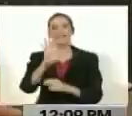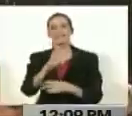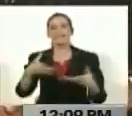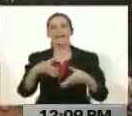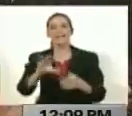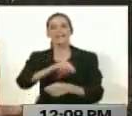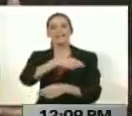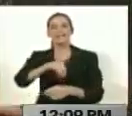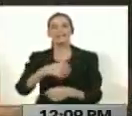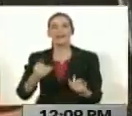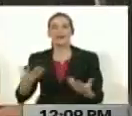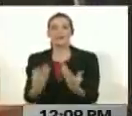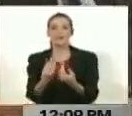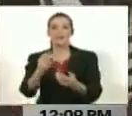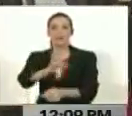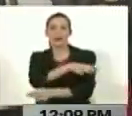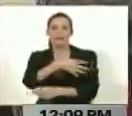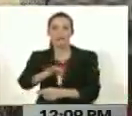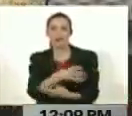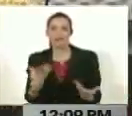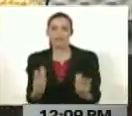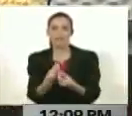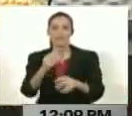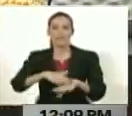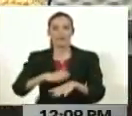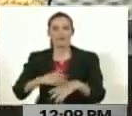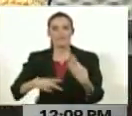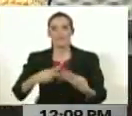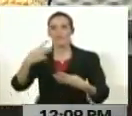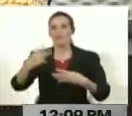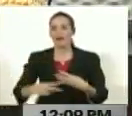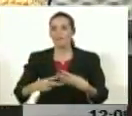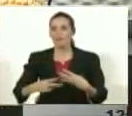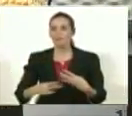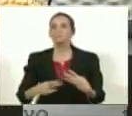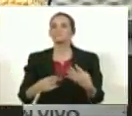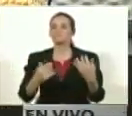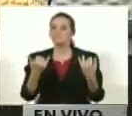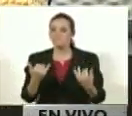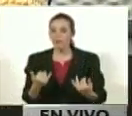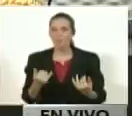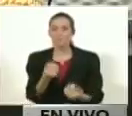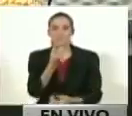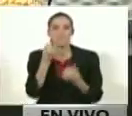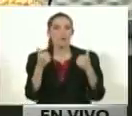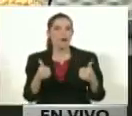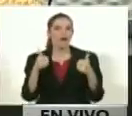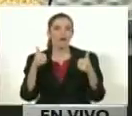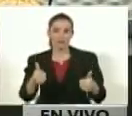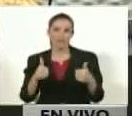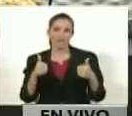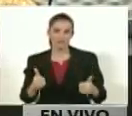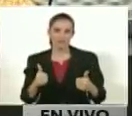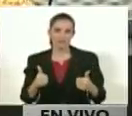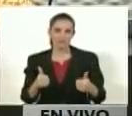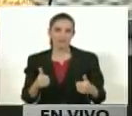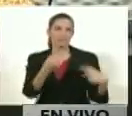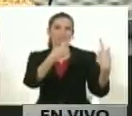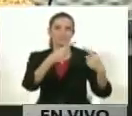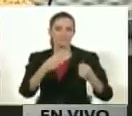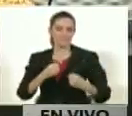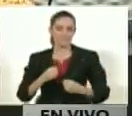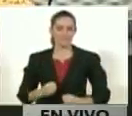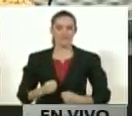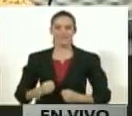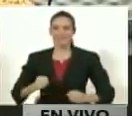vamos a cantar allá con ustedes, porque vamos a tener un programa muy, muy bueno, con mucha fuerza, con